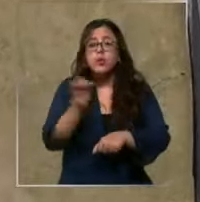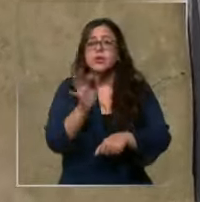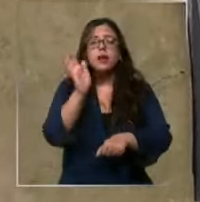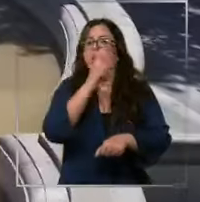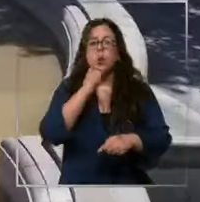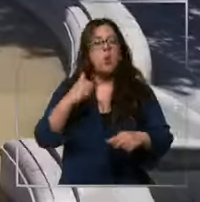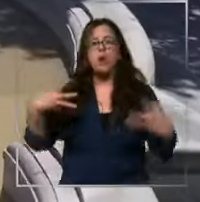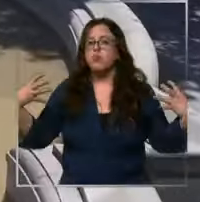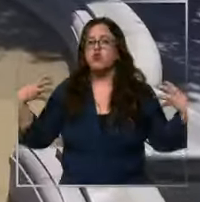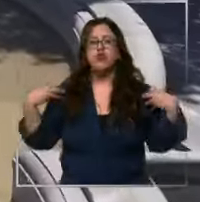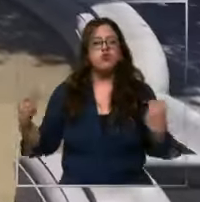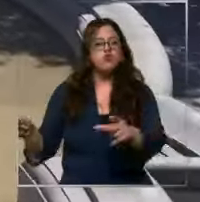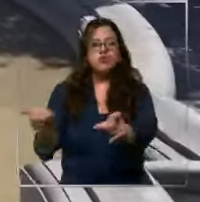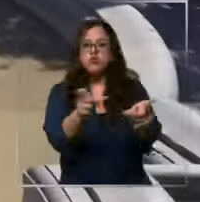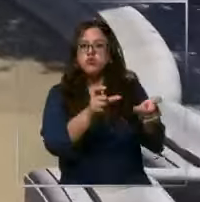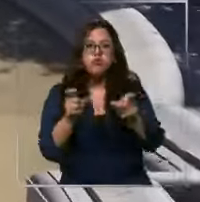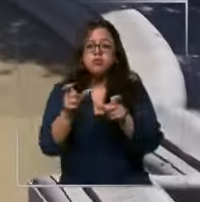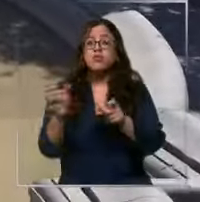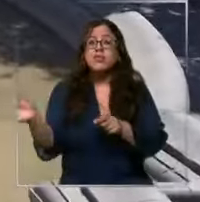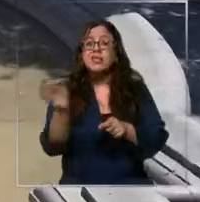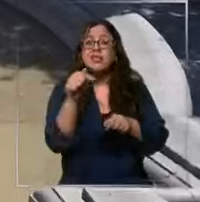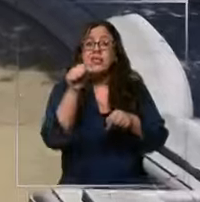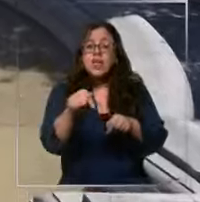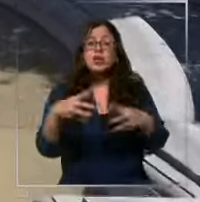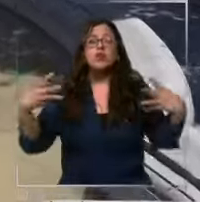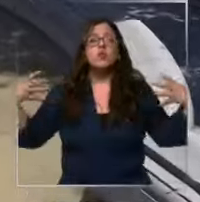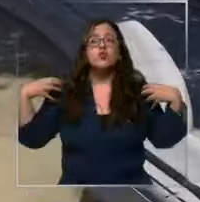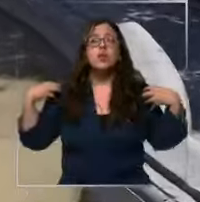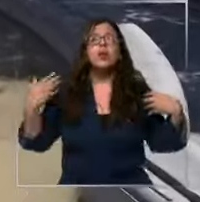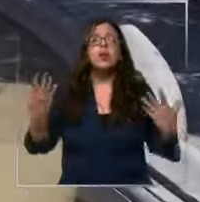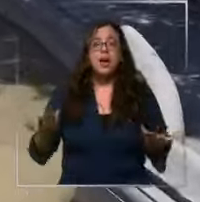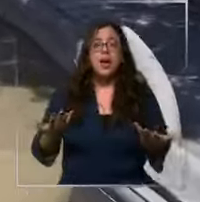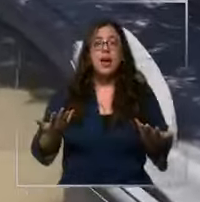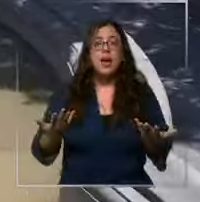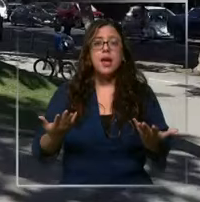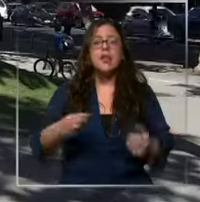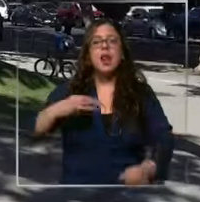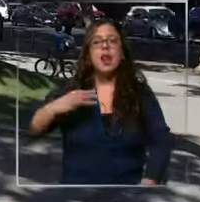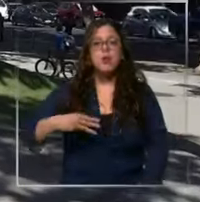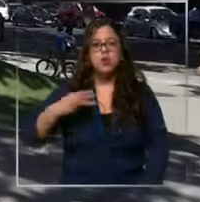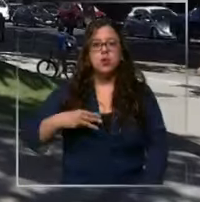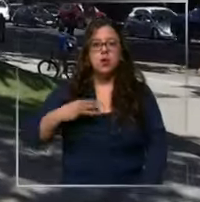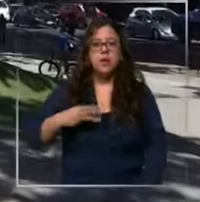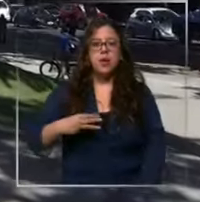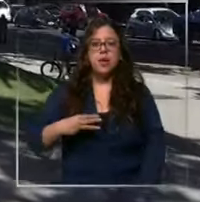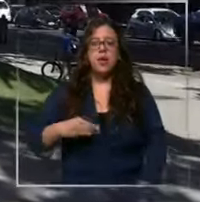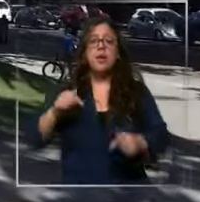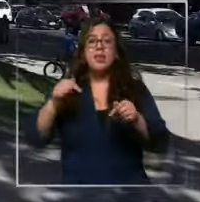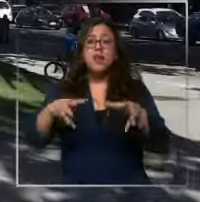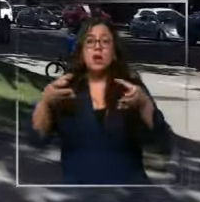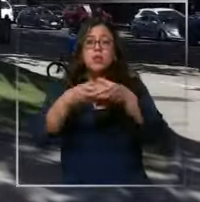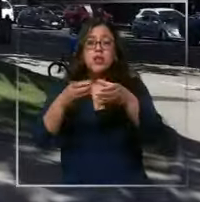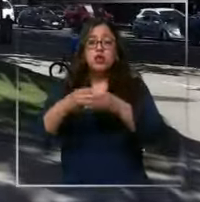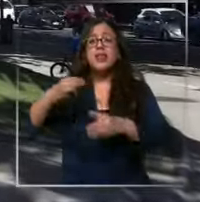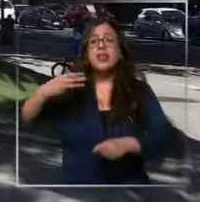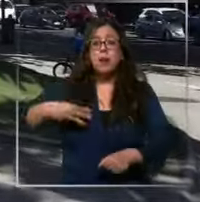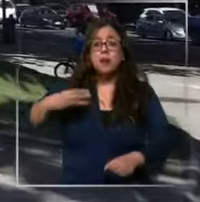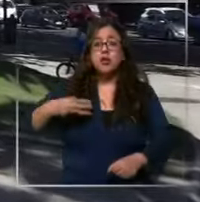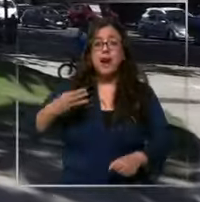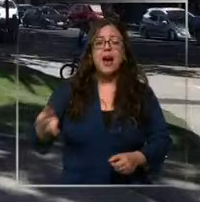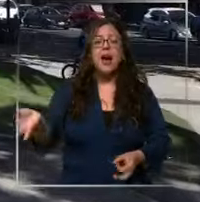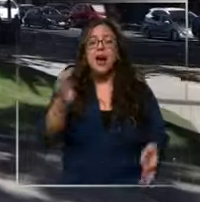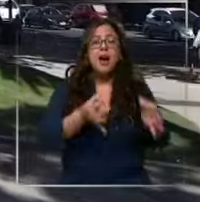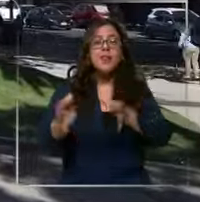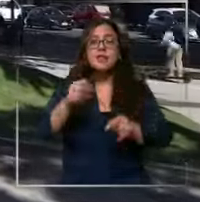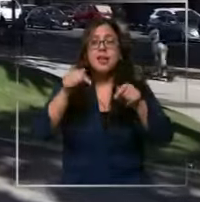este tipo de fiscalizaciones. Aclaran que es en su totalidad responsabilidad de competencia municipal. Desde la Asociación de Municipalidades agregaron